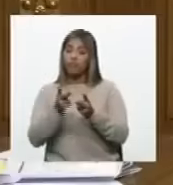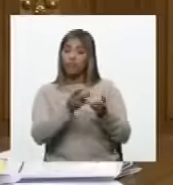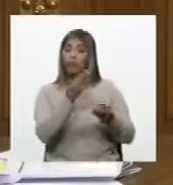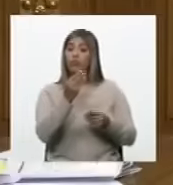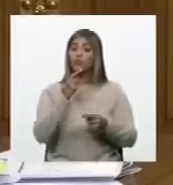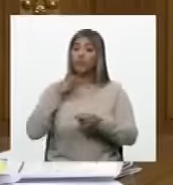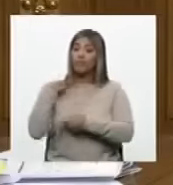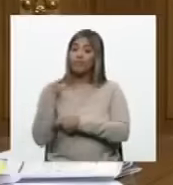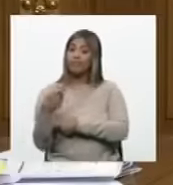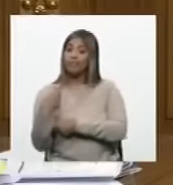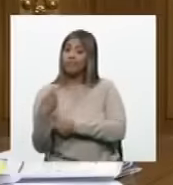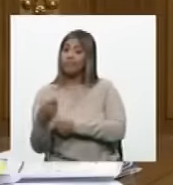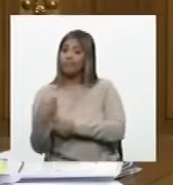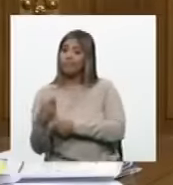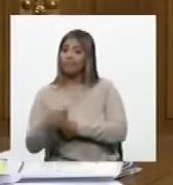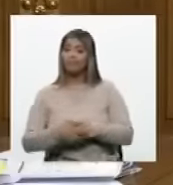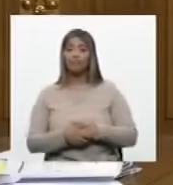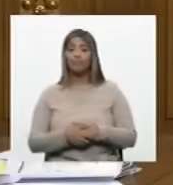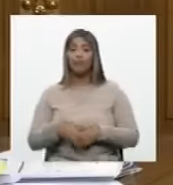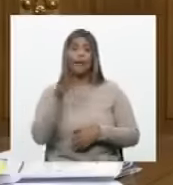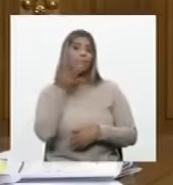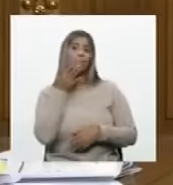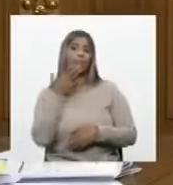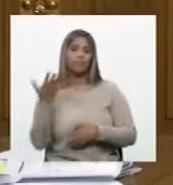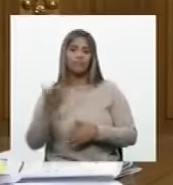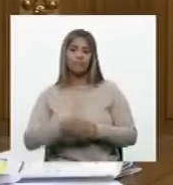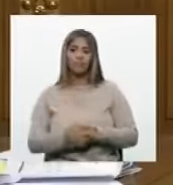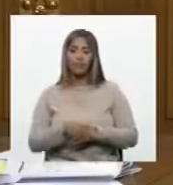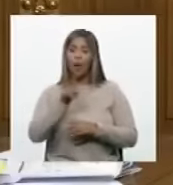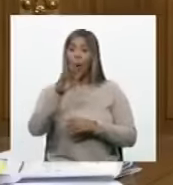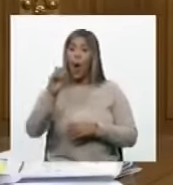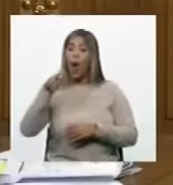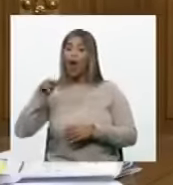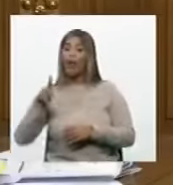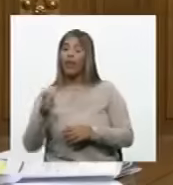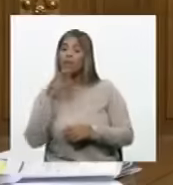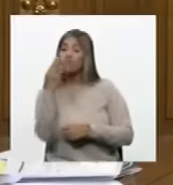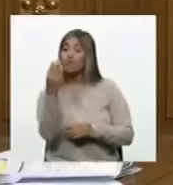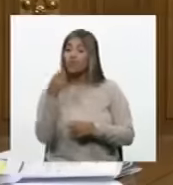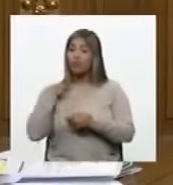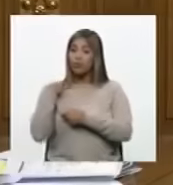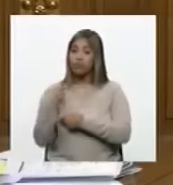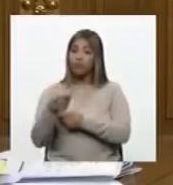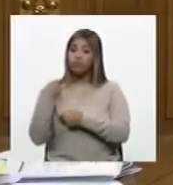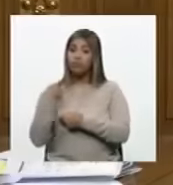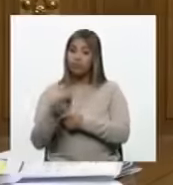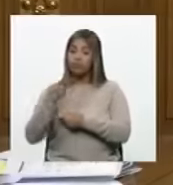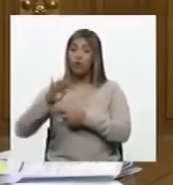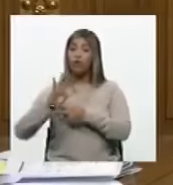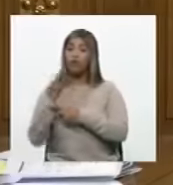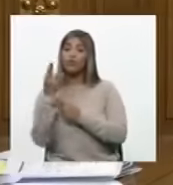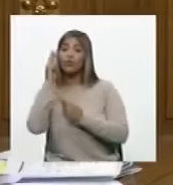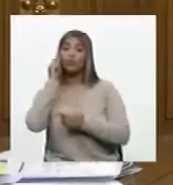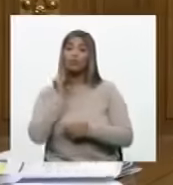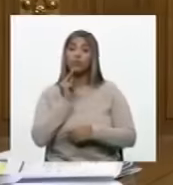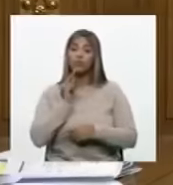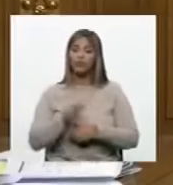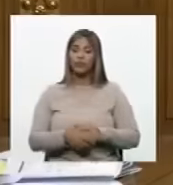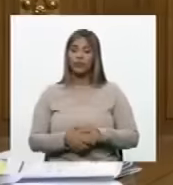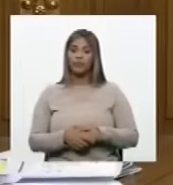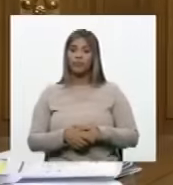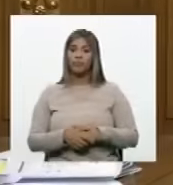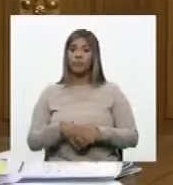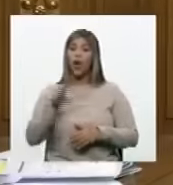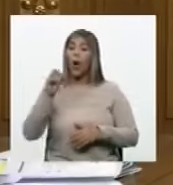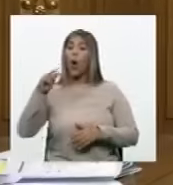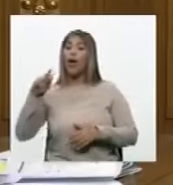financiamiento. Por ejemplo, una de las ONG que ha recibido mucho financiamiento de la Fundación Simón Bolívar es una